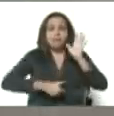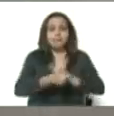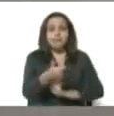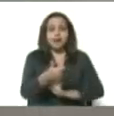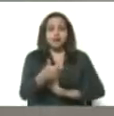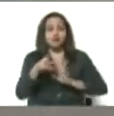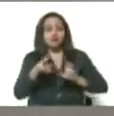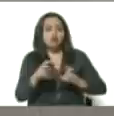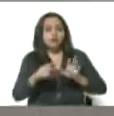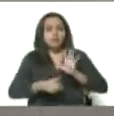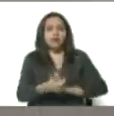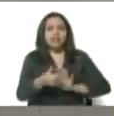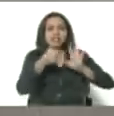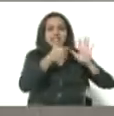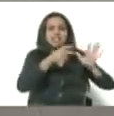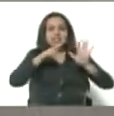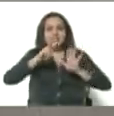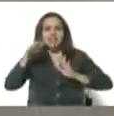más de